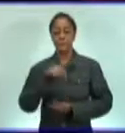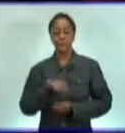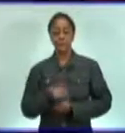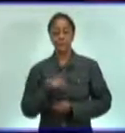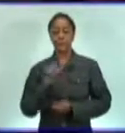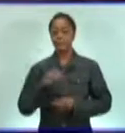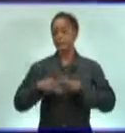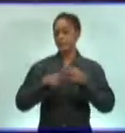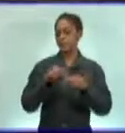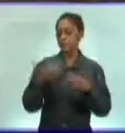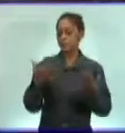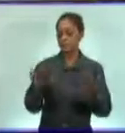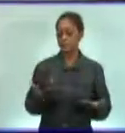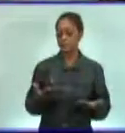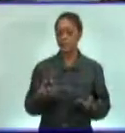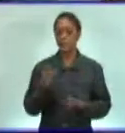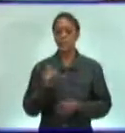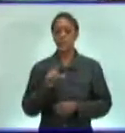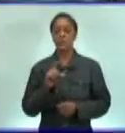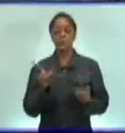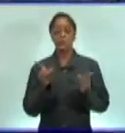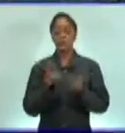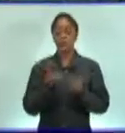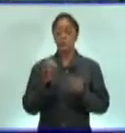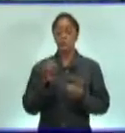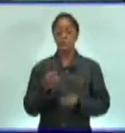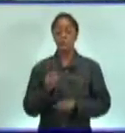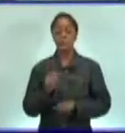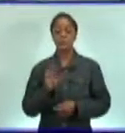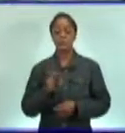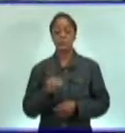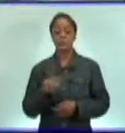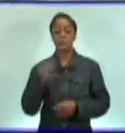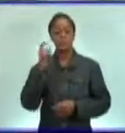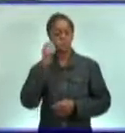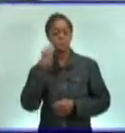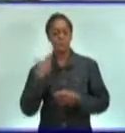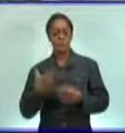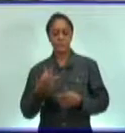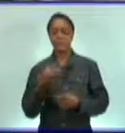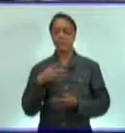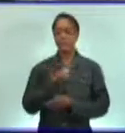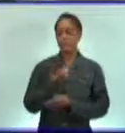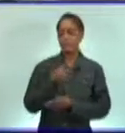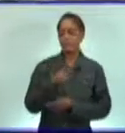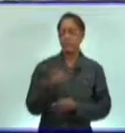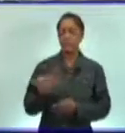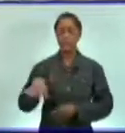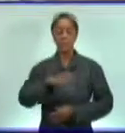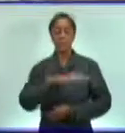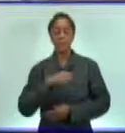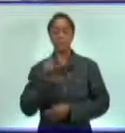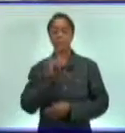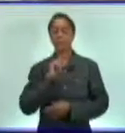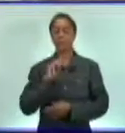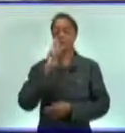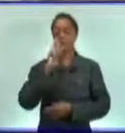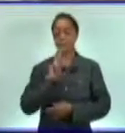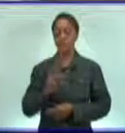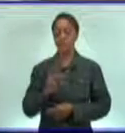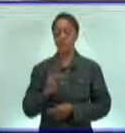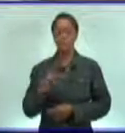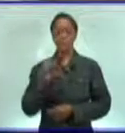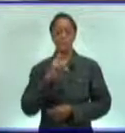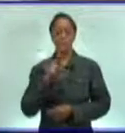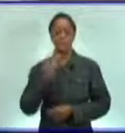vamos a hacer un corto, pero entretenido recorrido por toda la unidad 3 de las